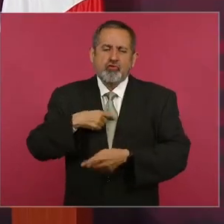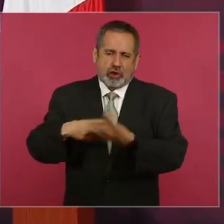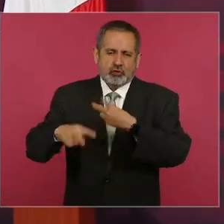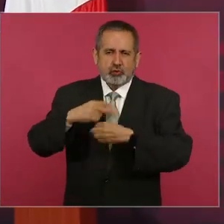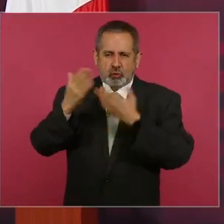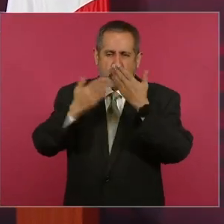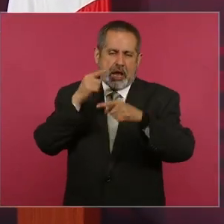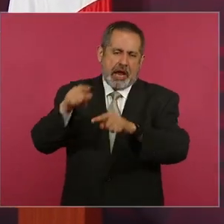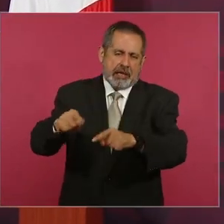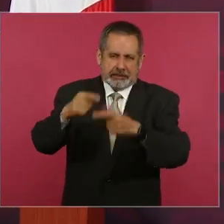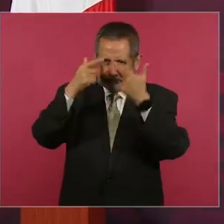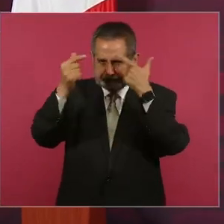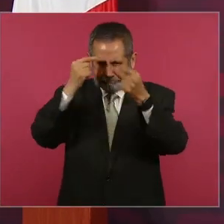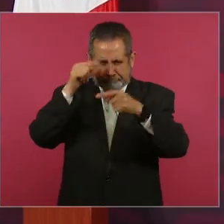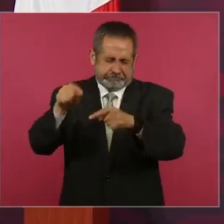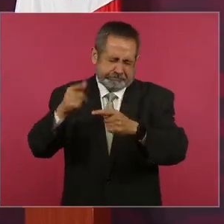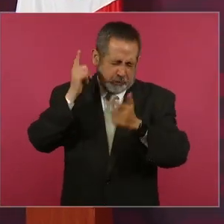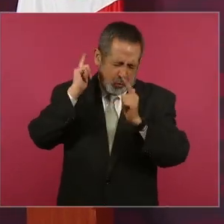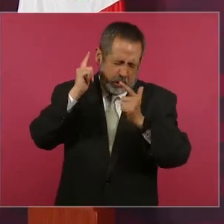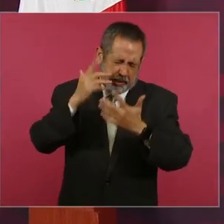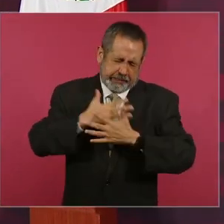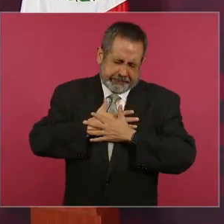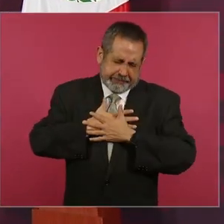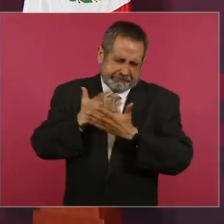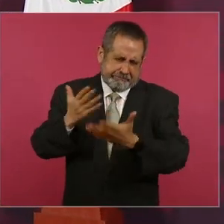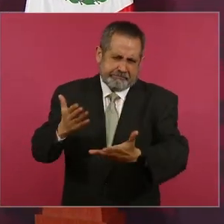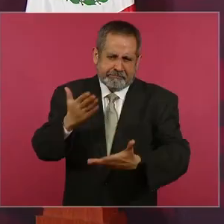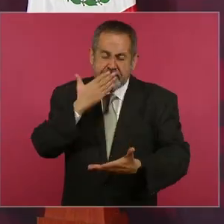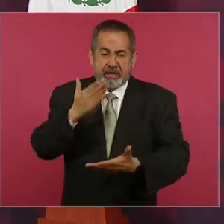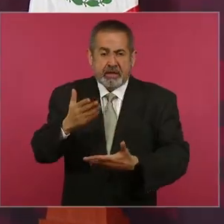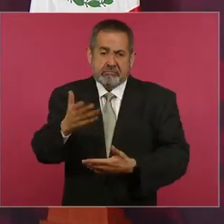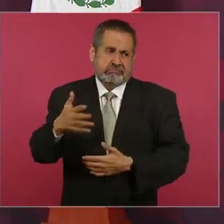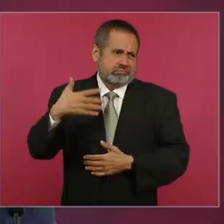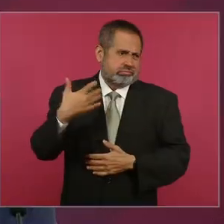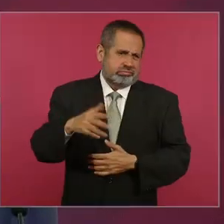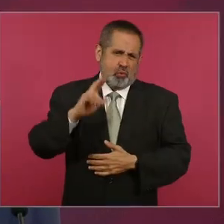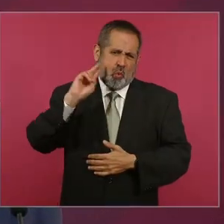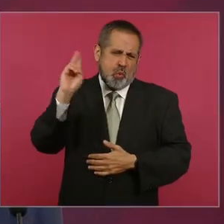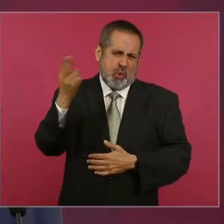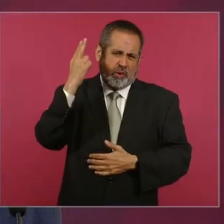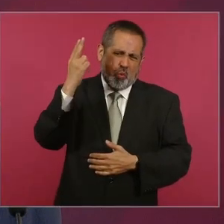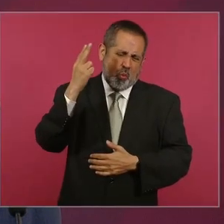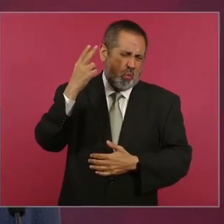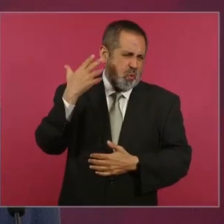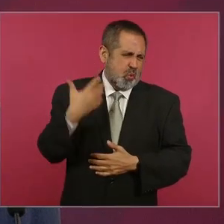Deseamos eso de todo corazón. Es una gran universidad